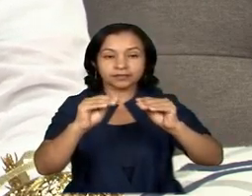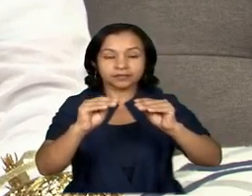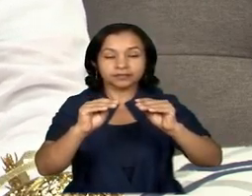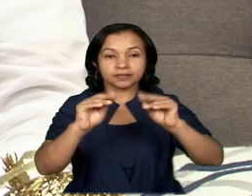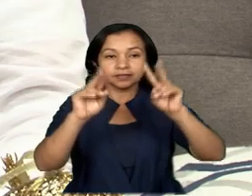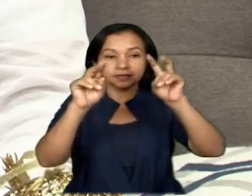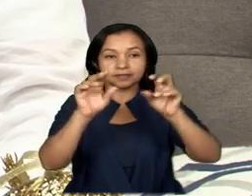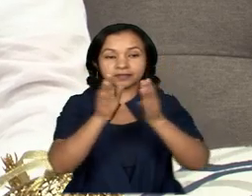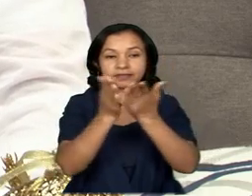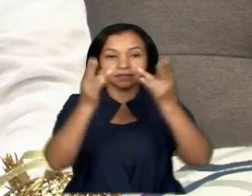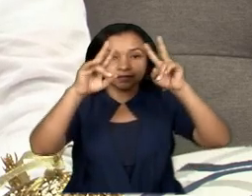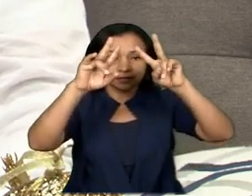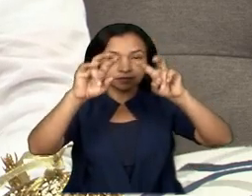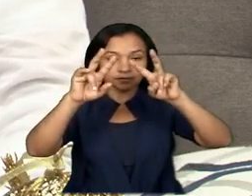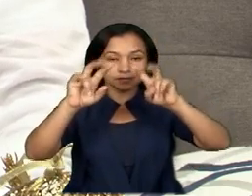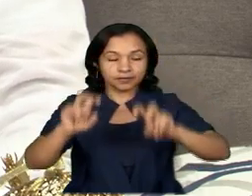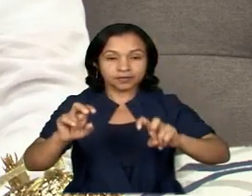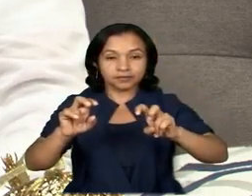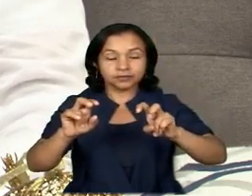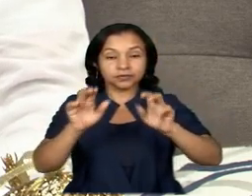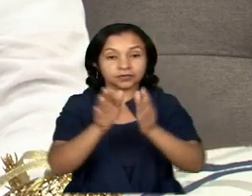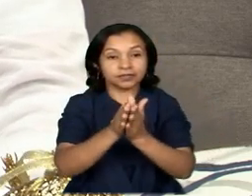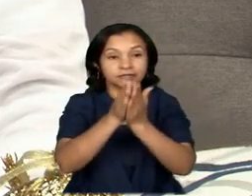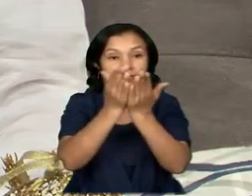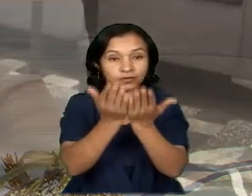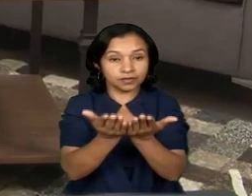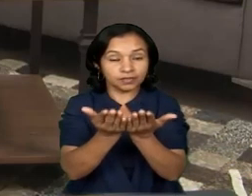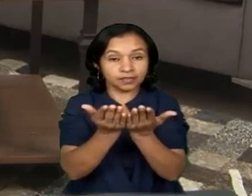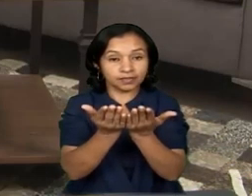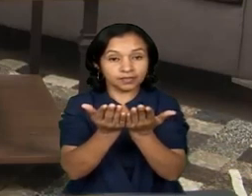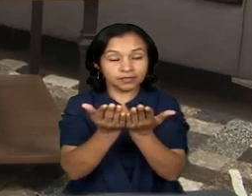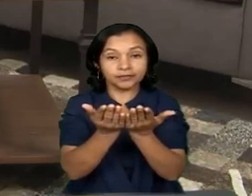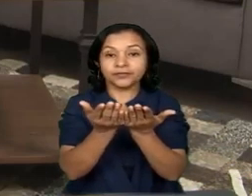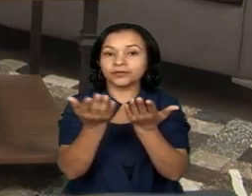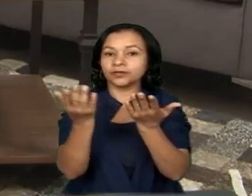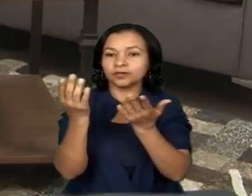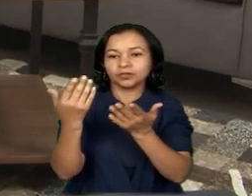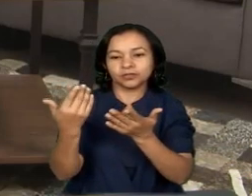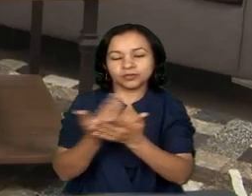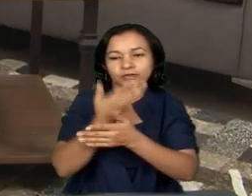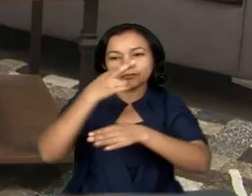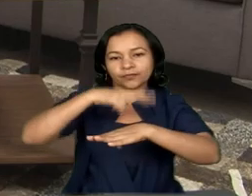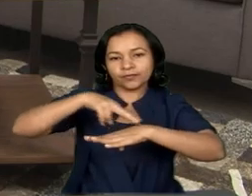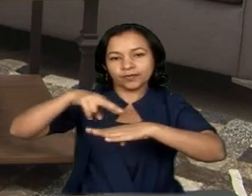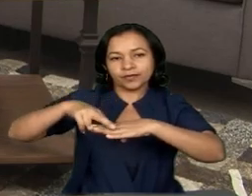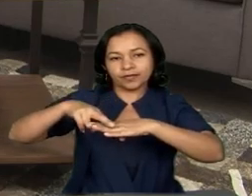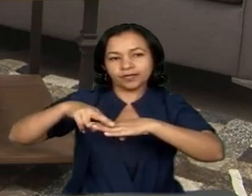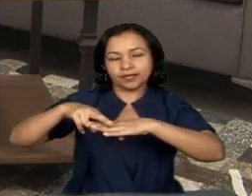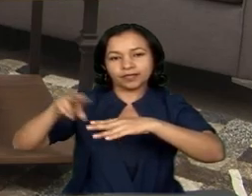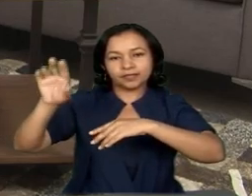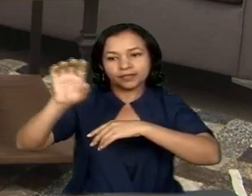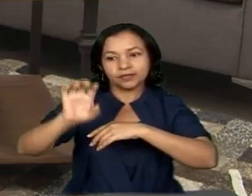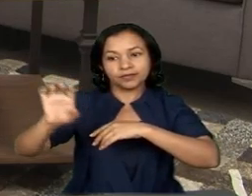de evaluación basados en normas europeas. Eso ha significado que este